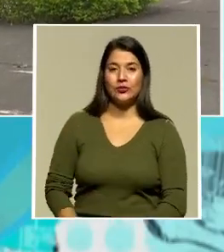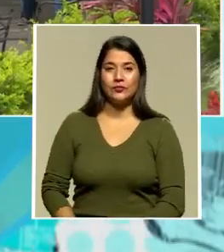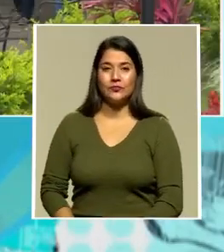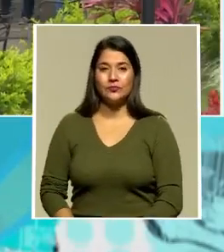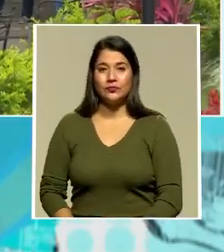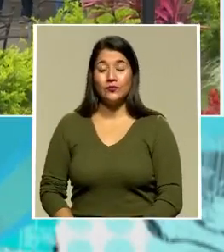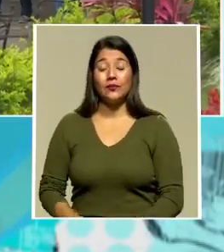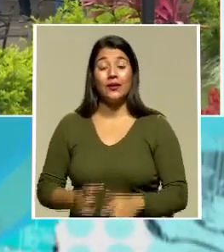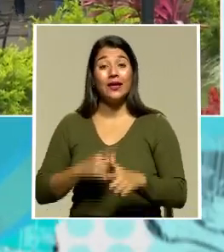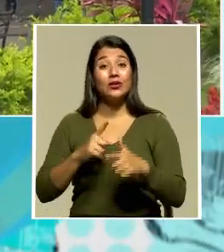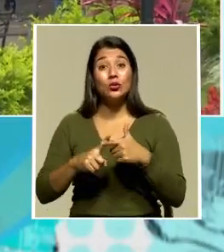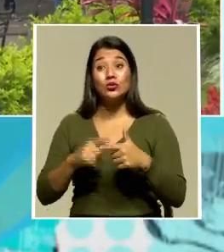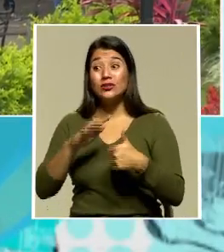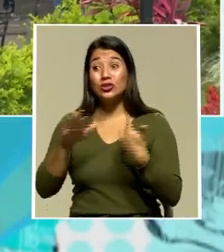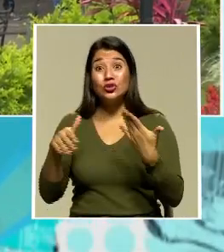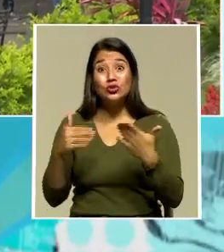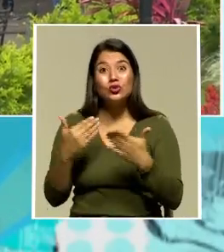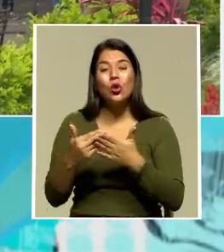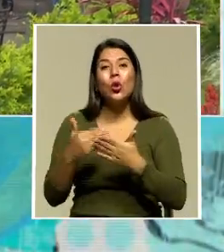el